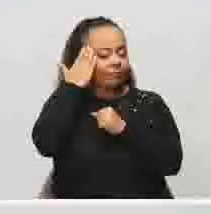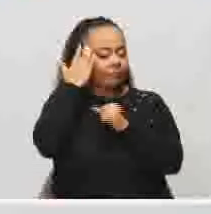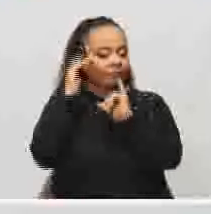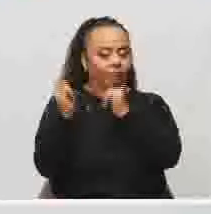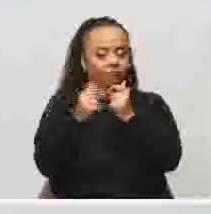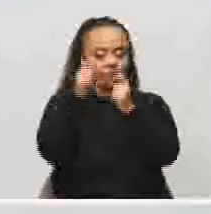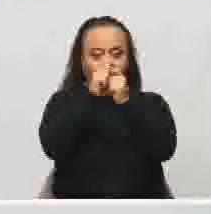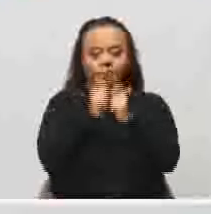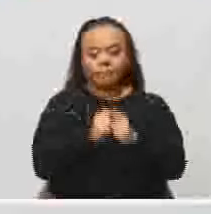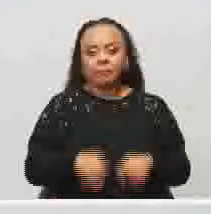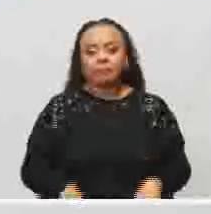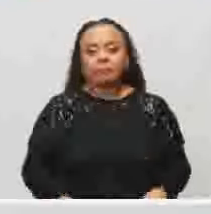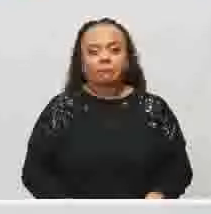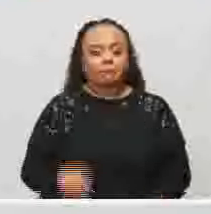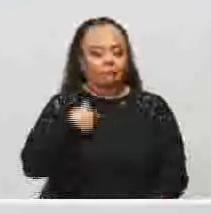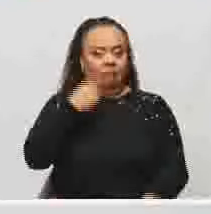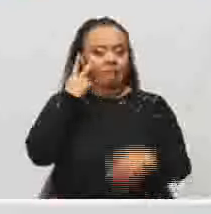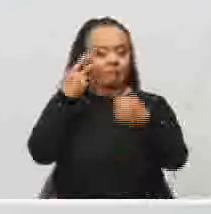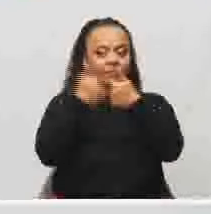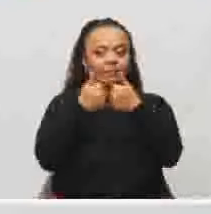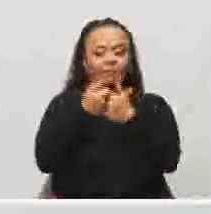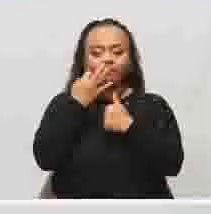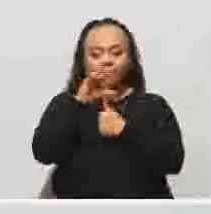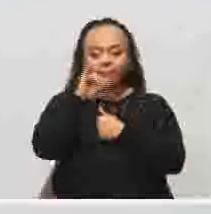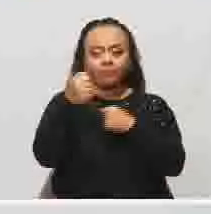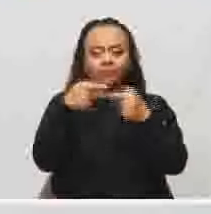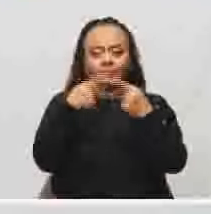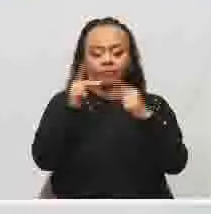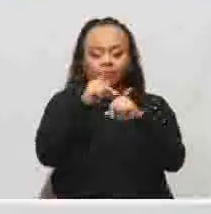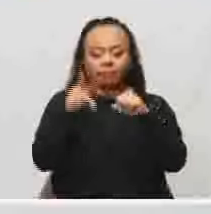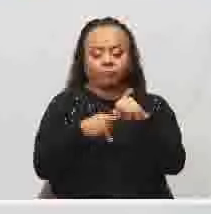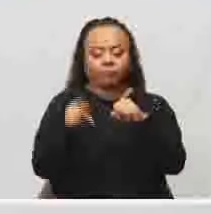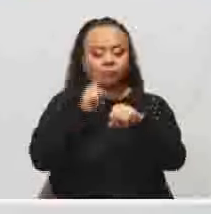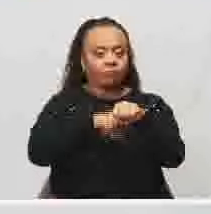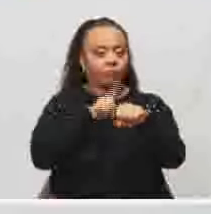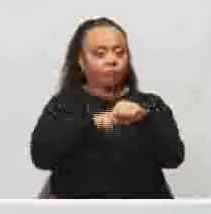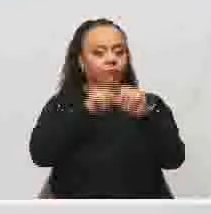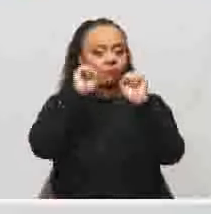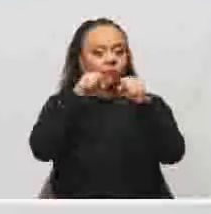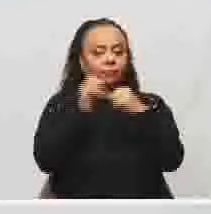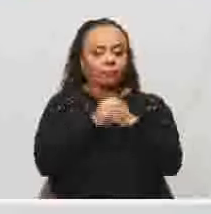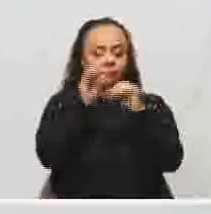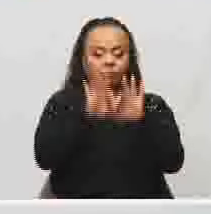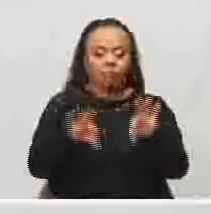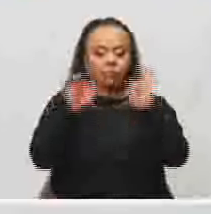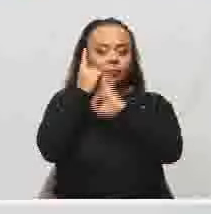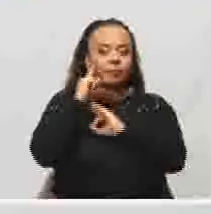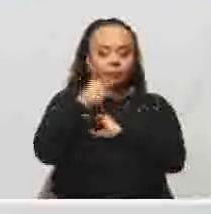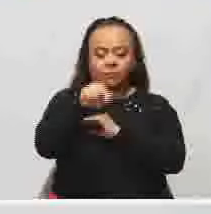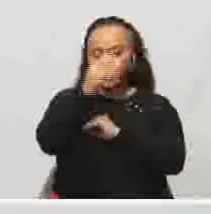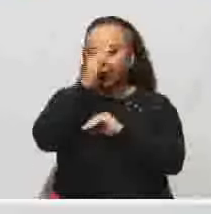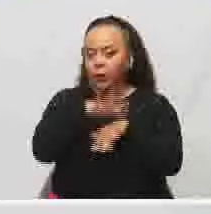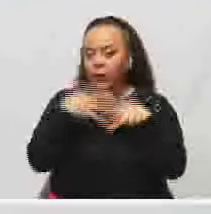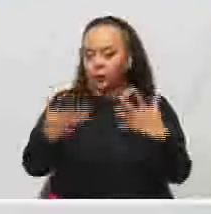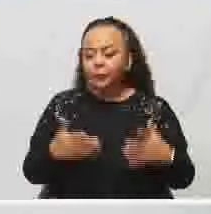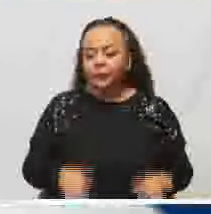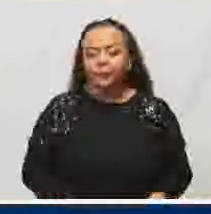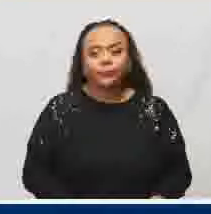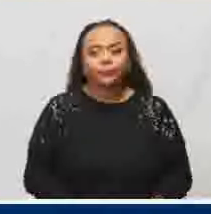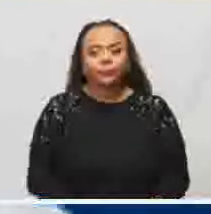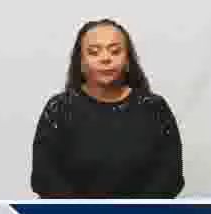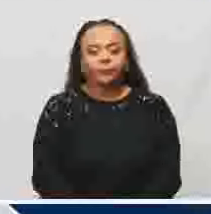puntos entre sí yo veo el partido del jueves contra Pérez y león un momento que puede ser bisagra para ellos en qué sentido contra